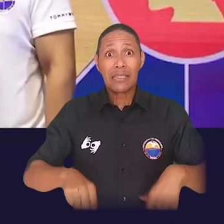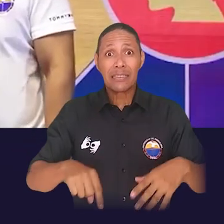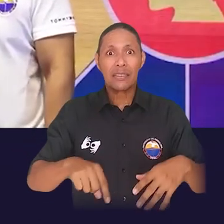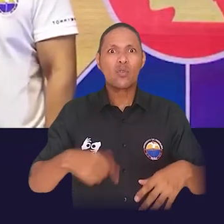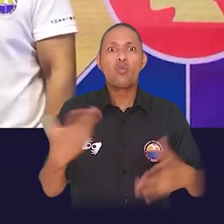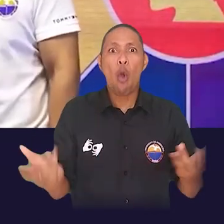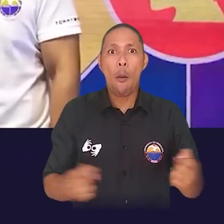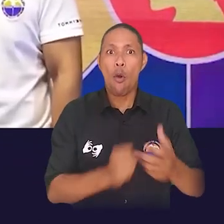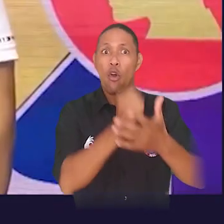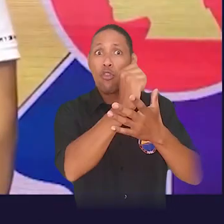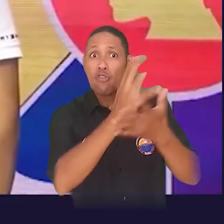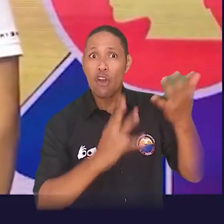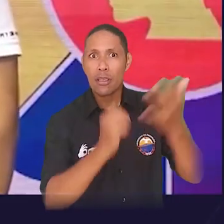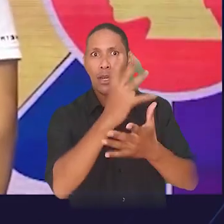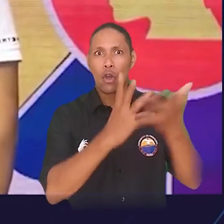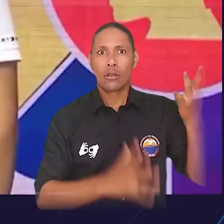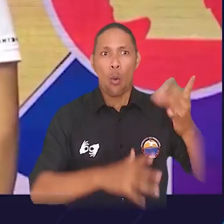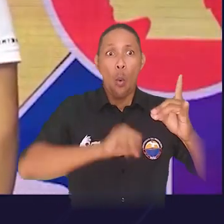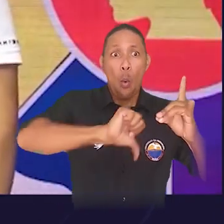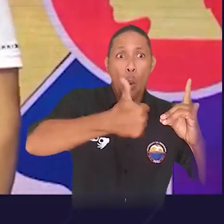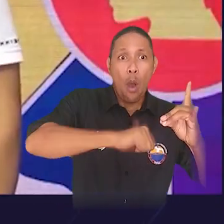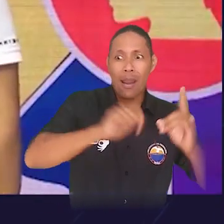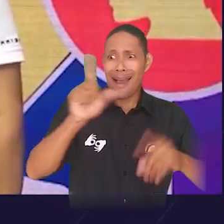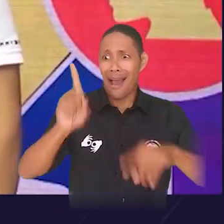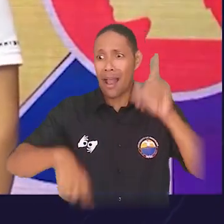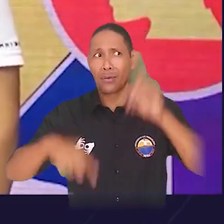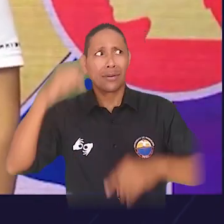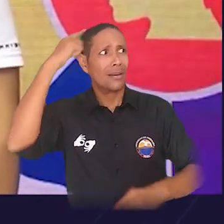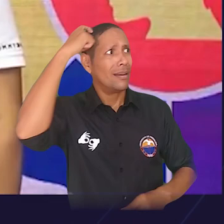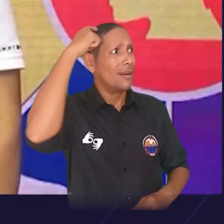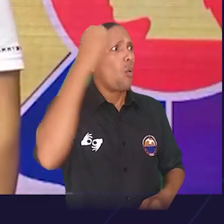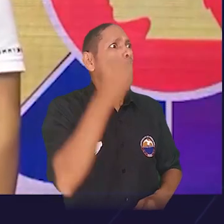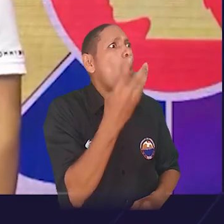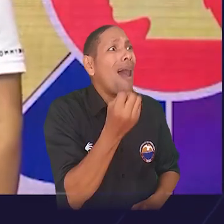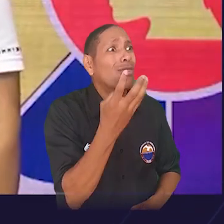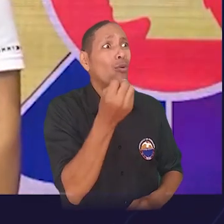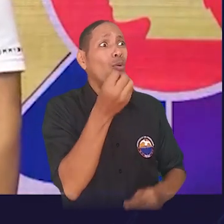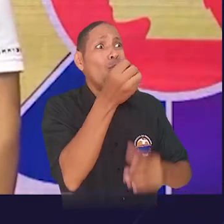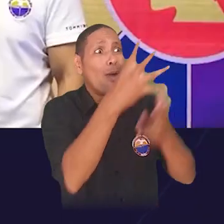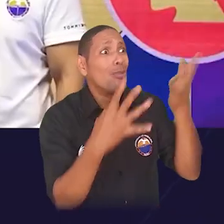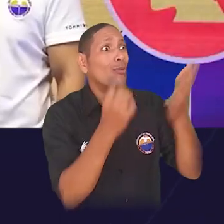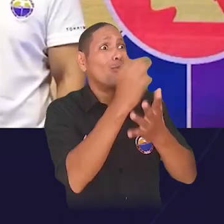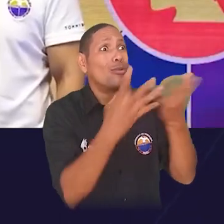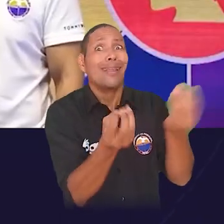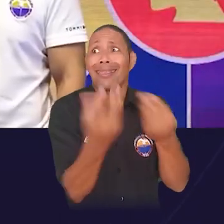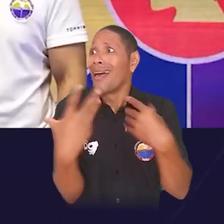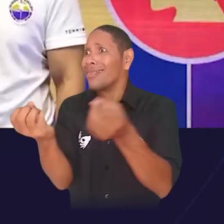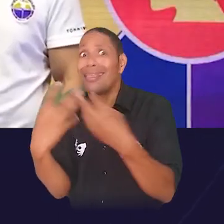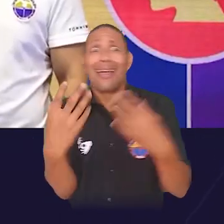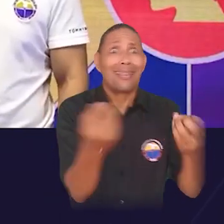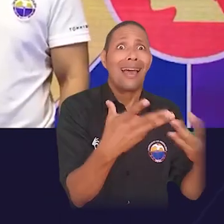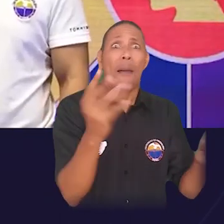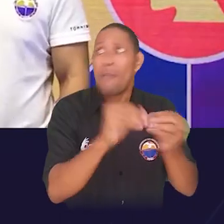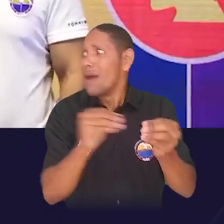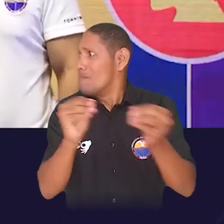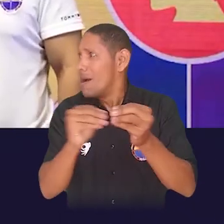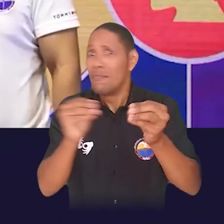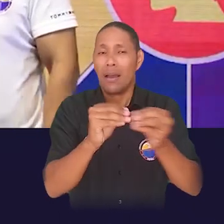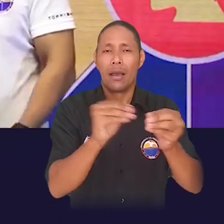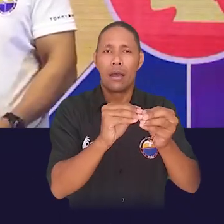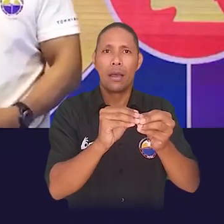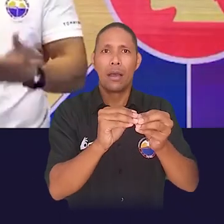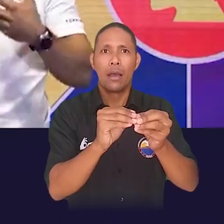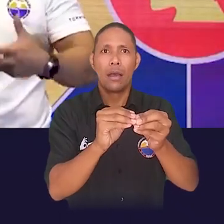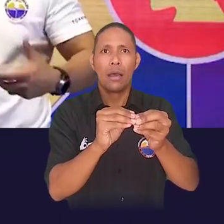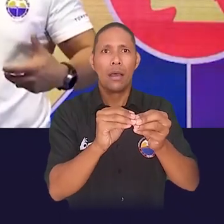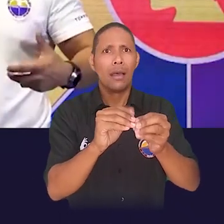evaluación cualitativa, no hay números. Hay estudiantes que viven obsesionados con el número. Profesor, póngame tanto, deme puntos, y quiere tener más puntos